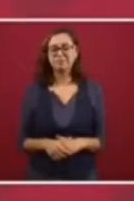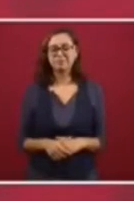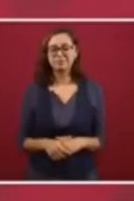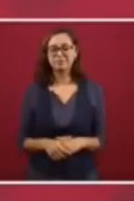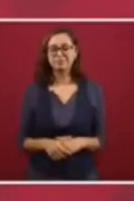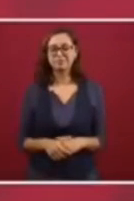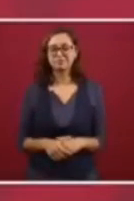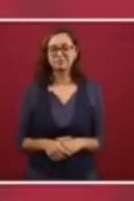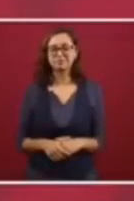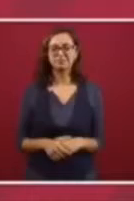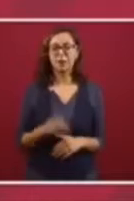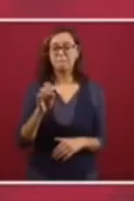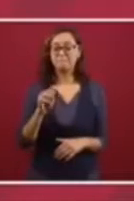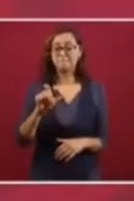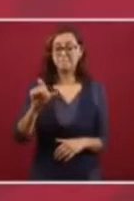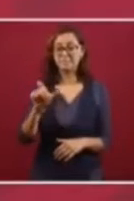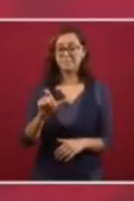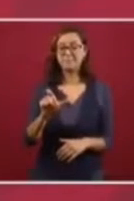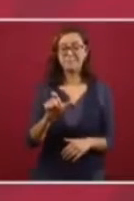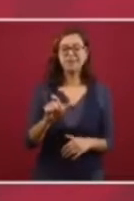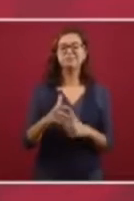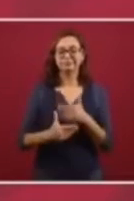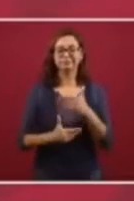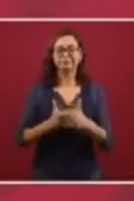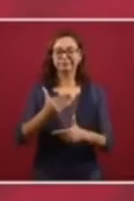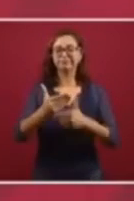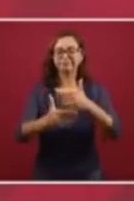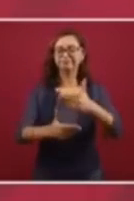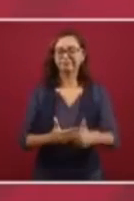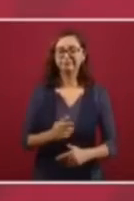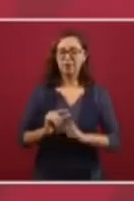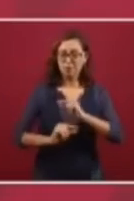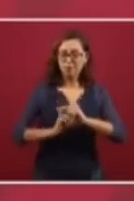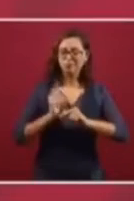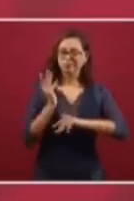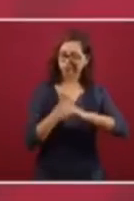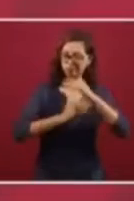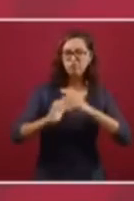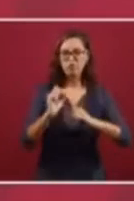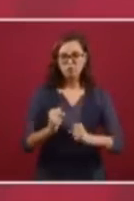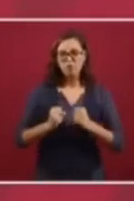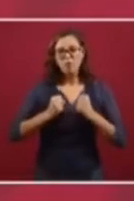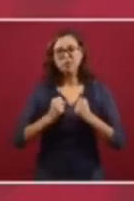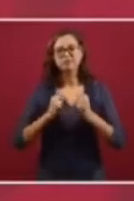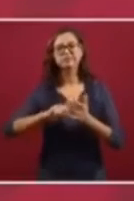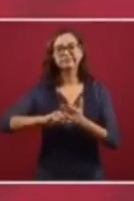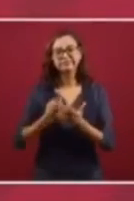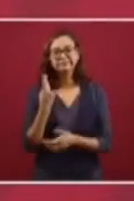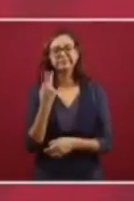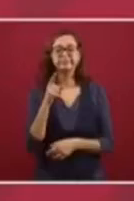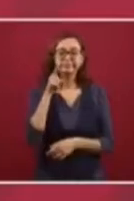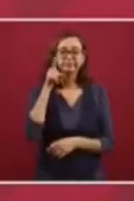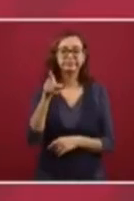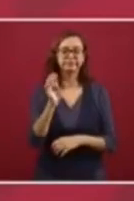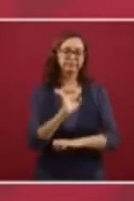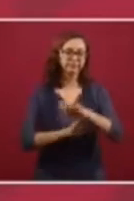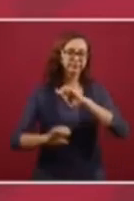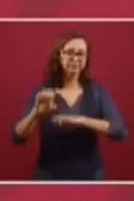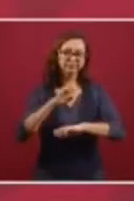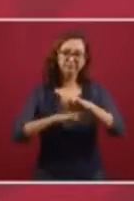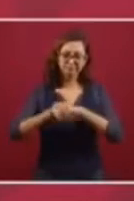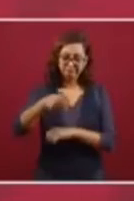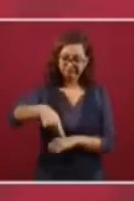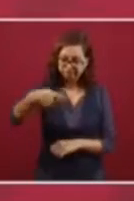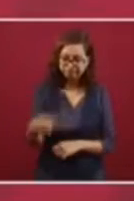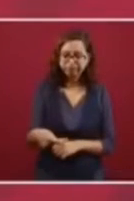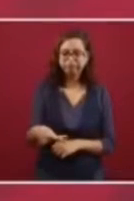que Pemex se va a consolidar. Es una empresa